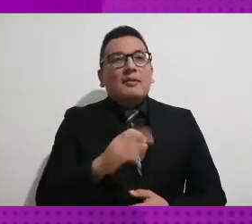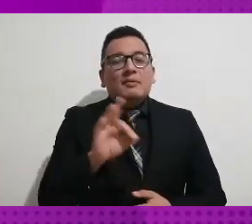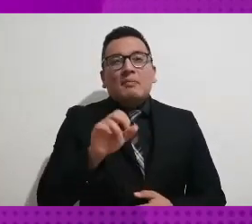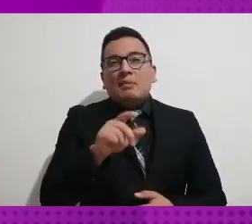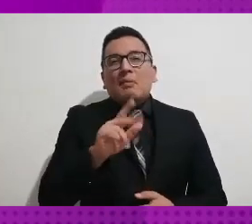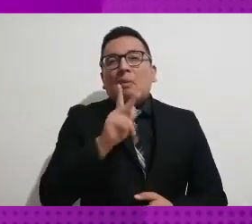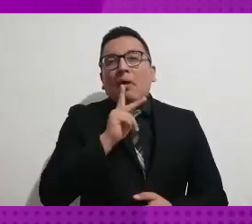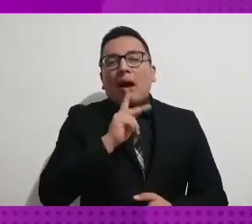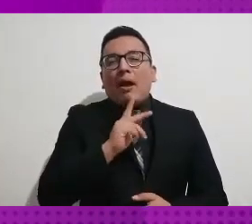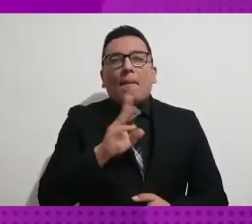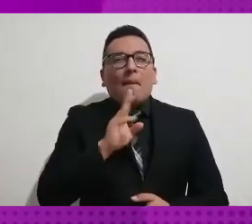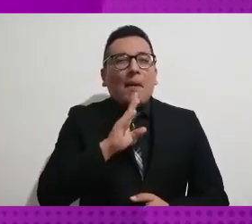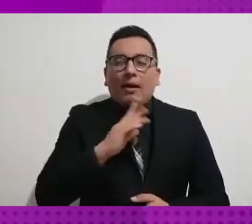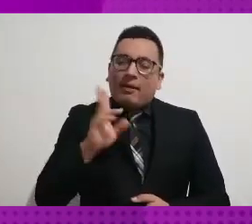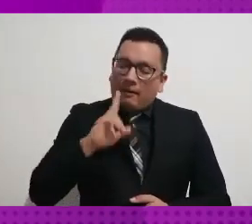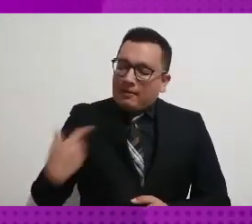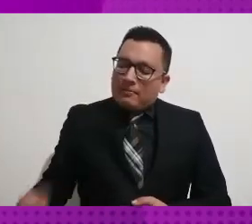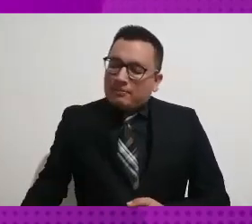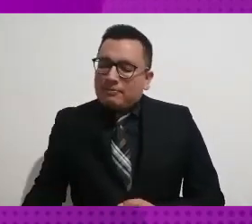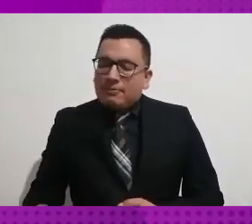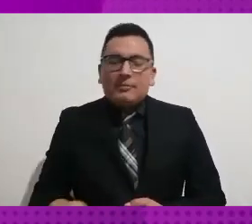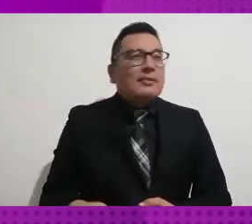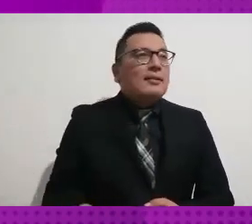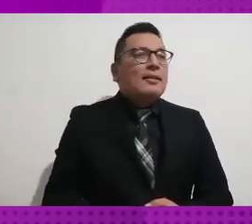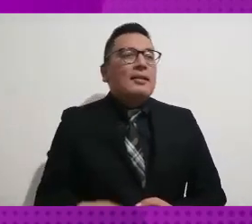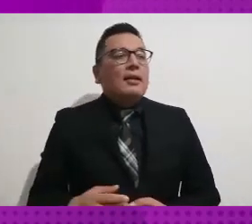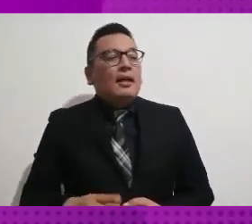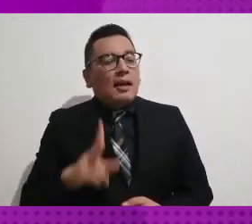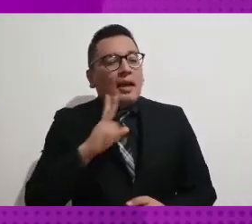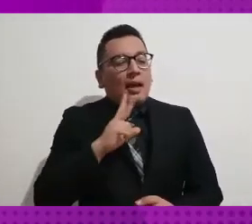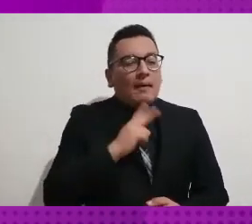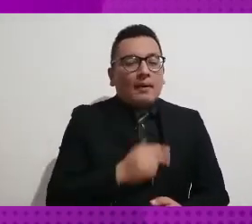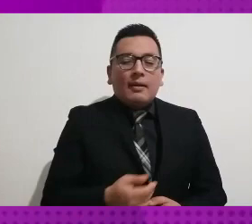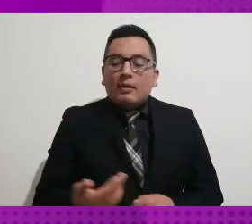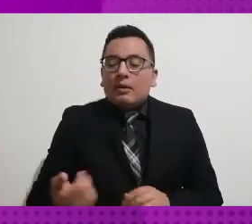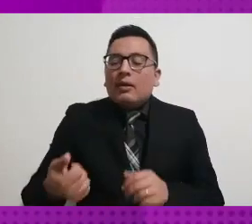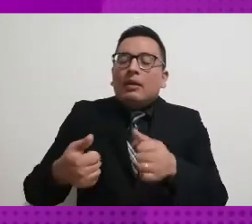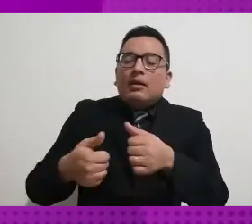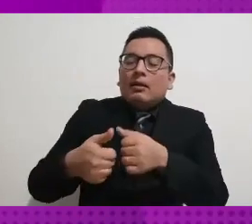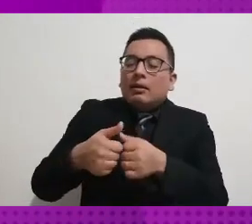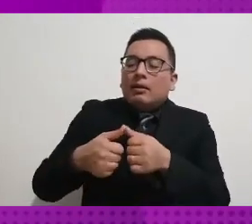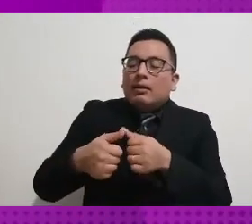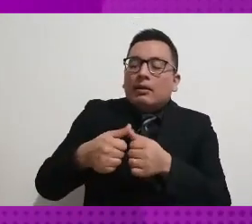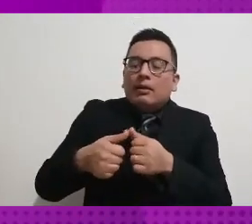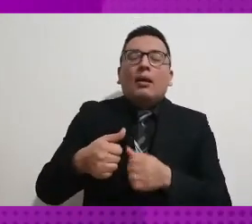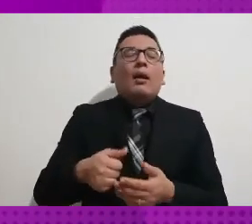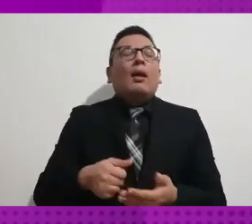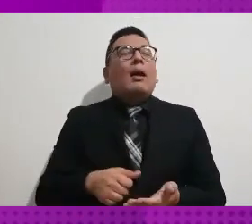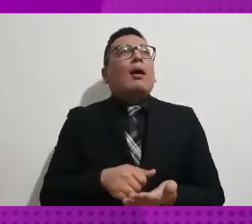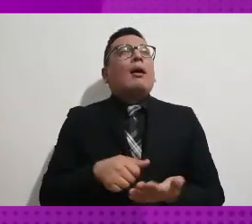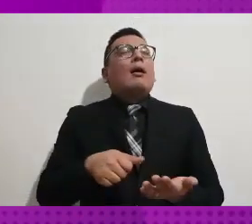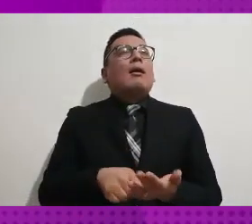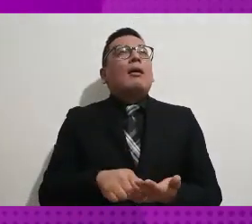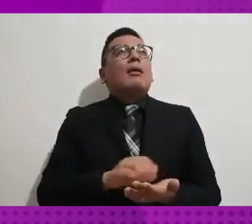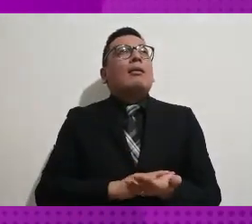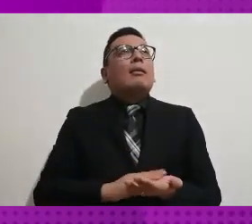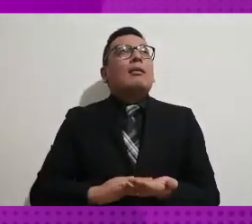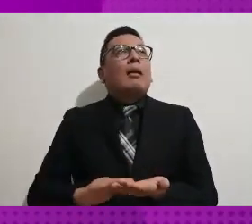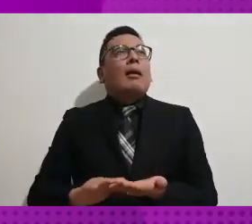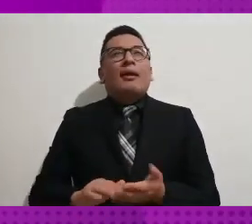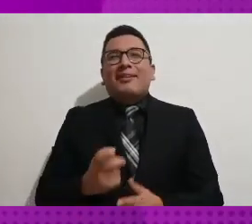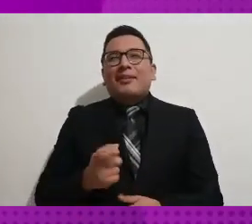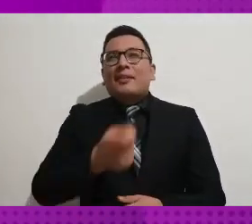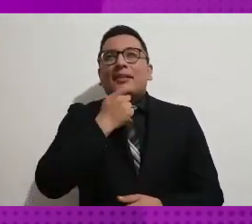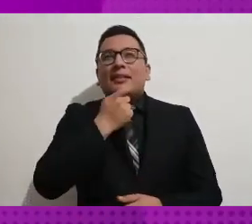a votar, y pues es una cultura, a ver que te pongan aquí, te pinten, ¿verdad? O sea, es exactamente igual, el niño va a